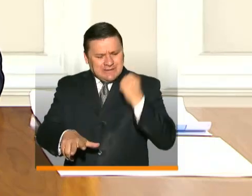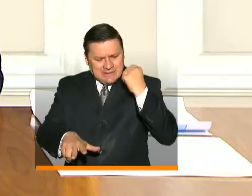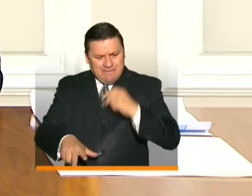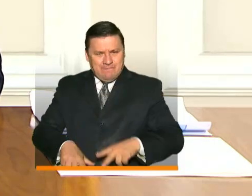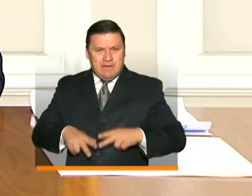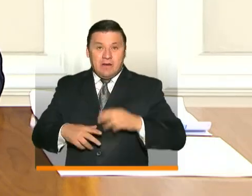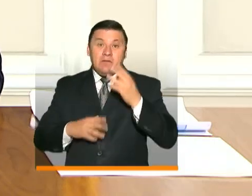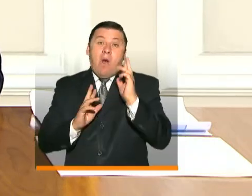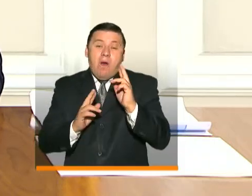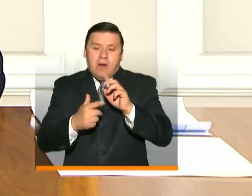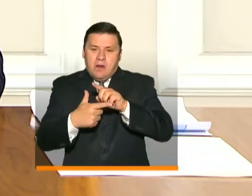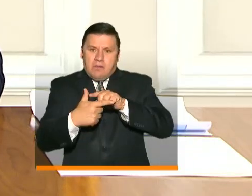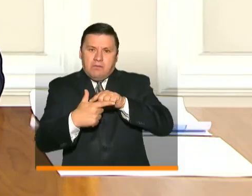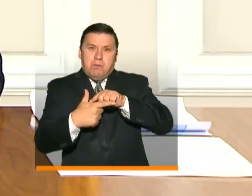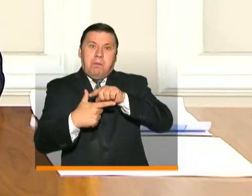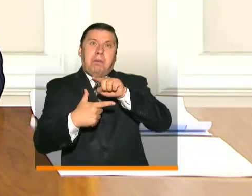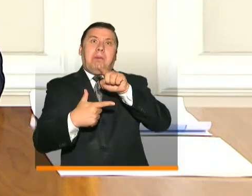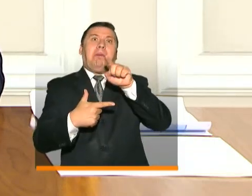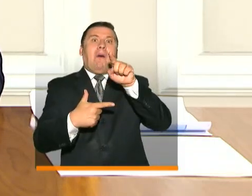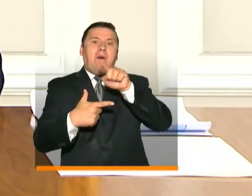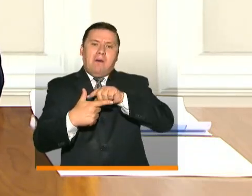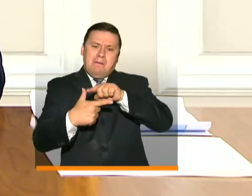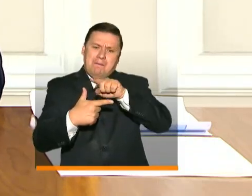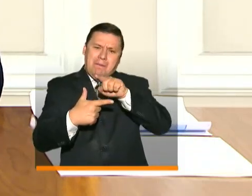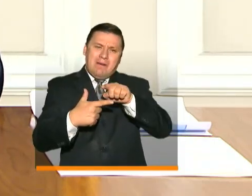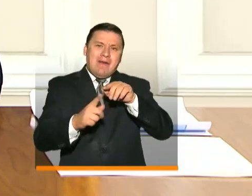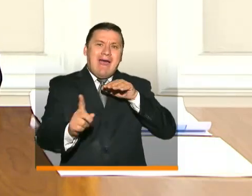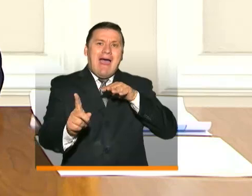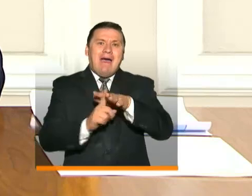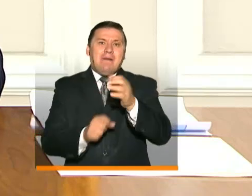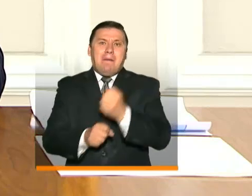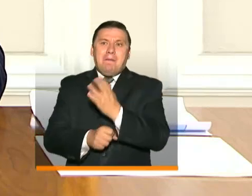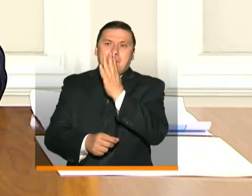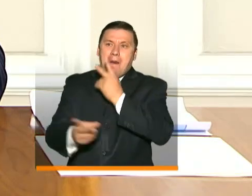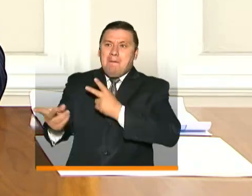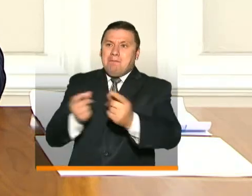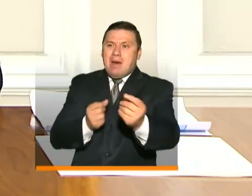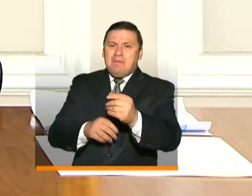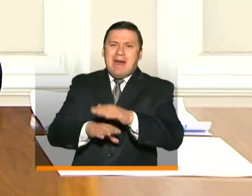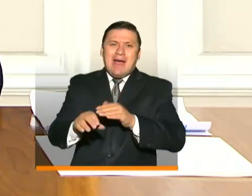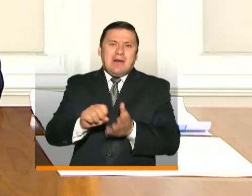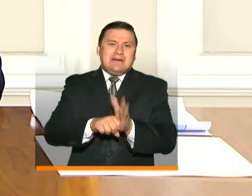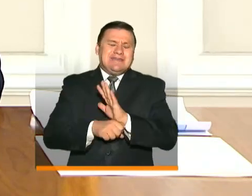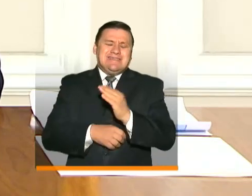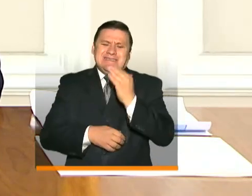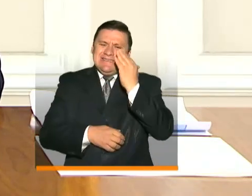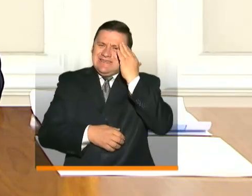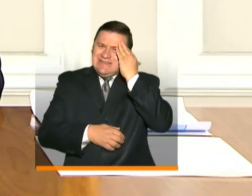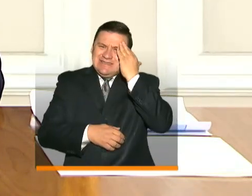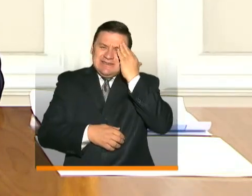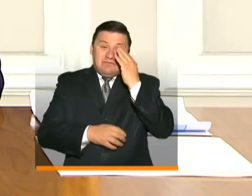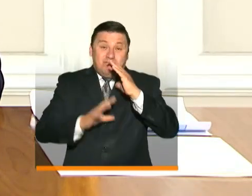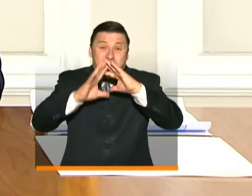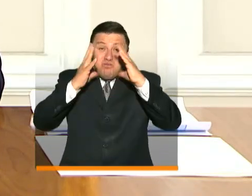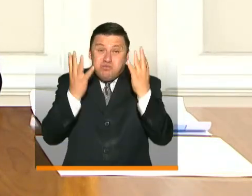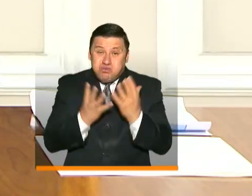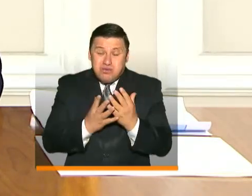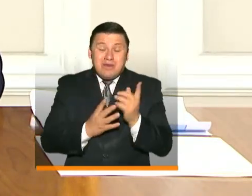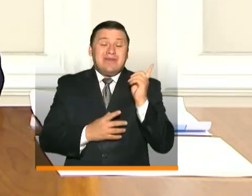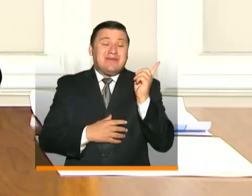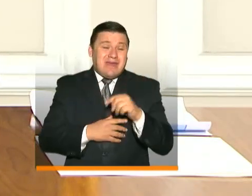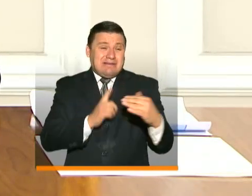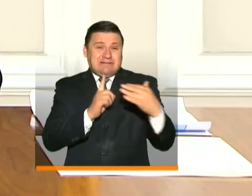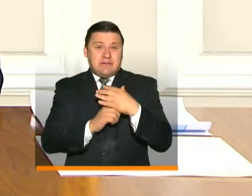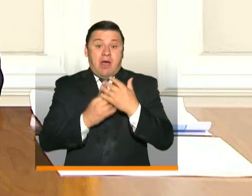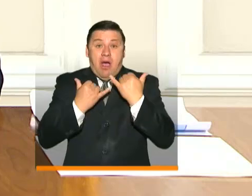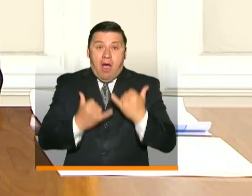la curva del desempleo y la afectación económica que la vemos como un fenómeno en todo el planeta. Ese es el